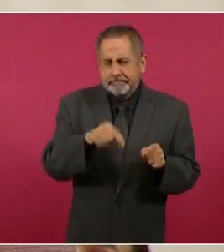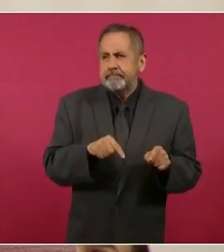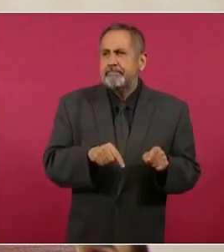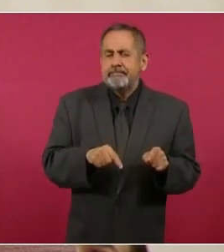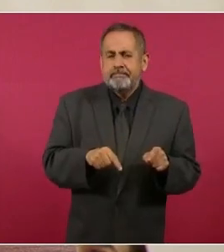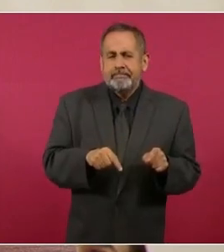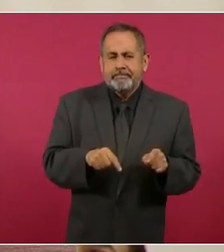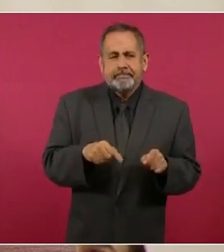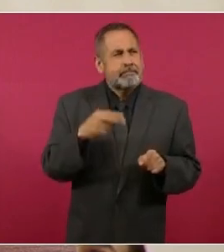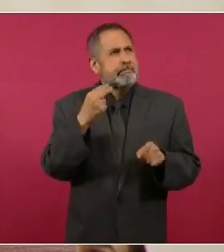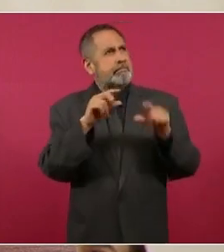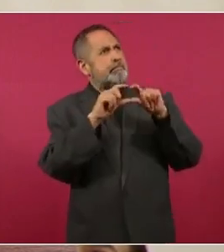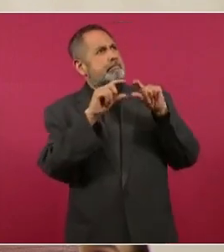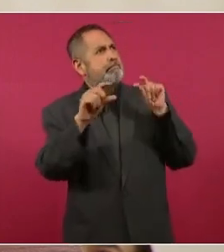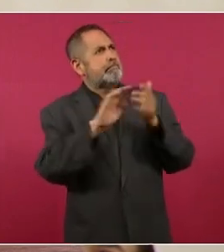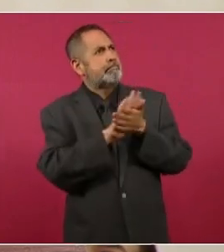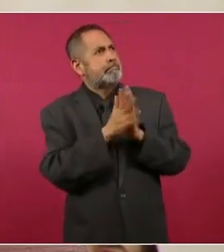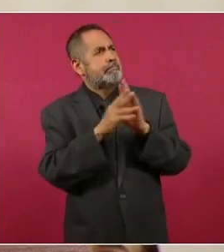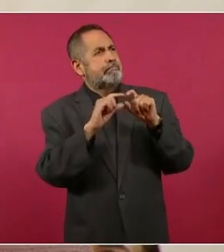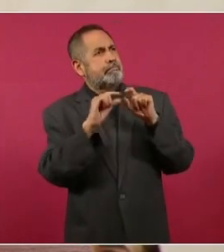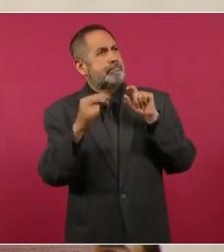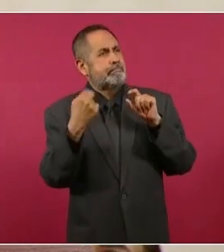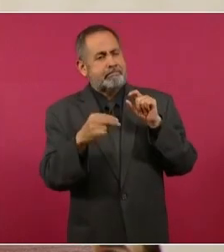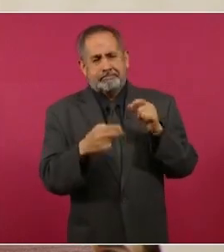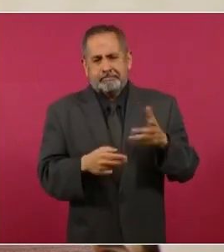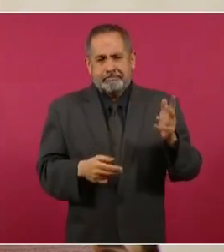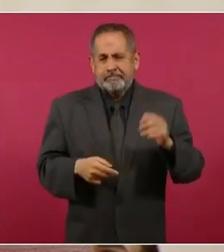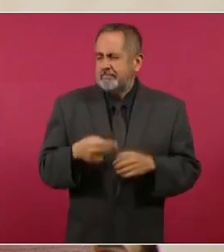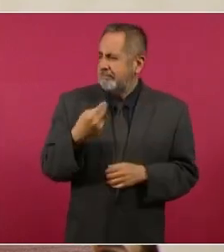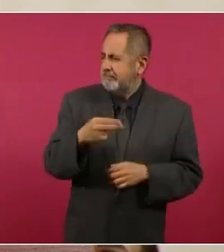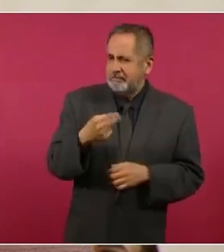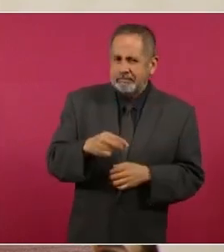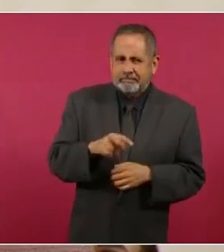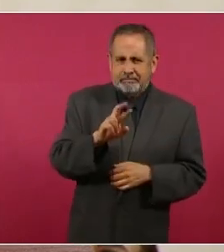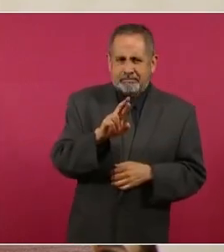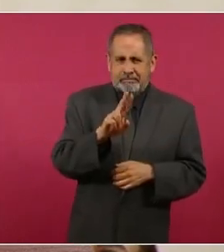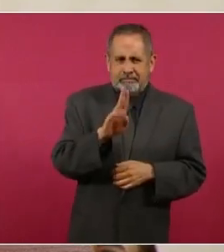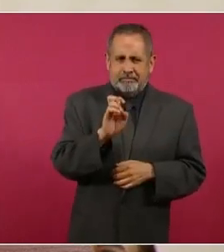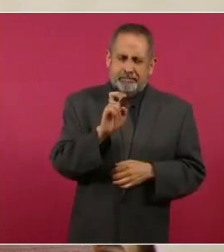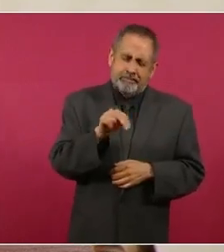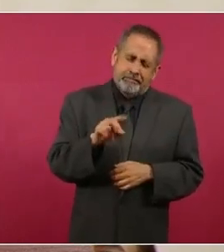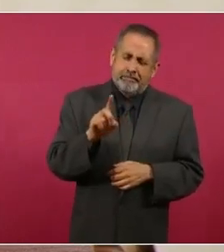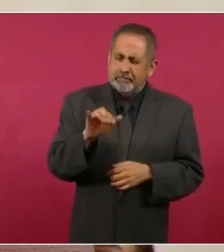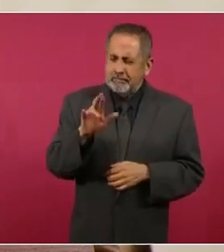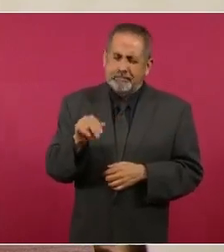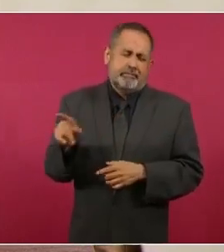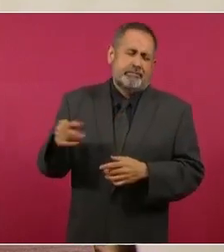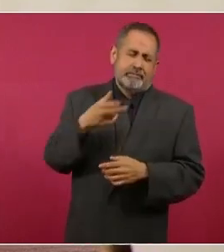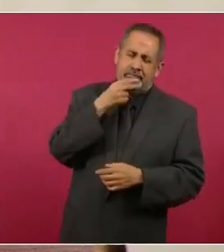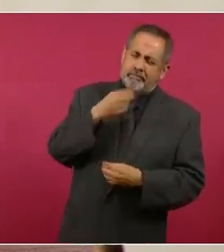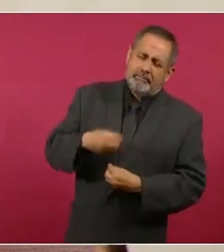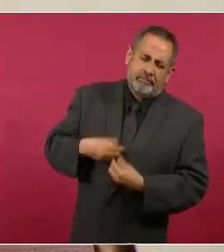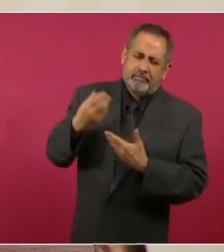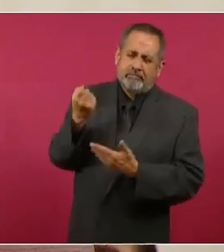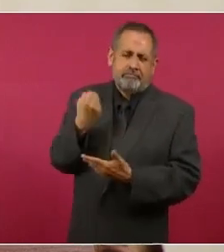que deberían de cambiarle el nombre porque se llama Rubén Darío, imagínense, gran poeta